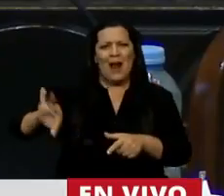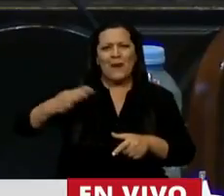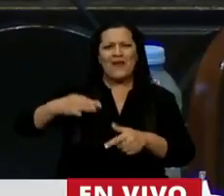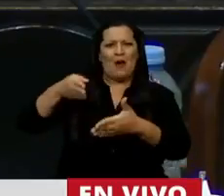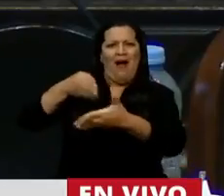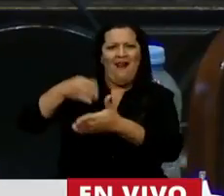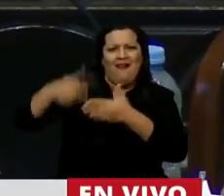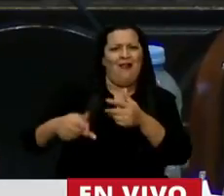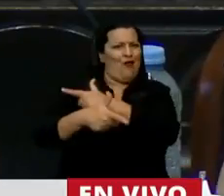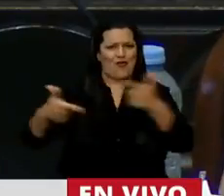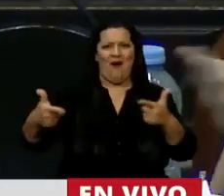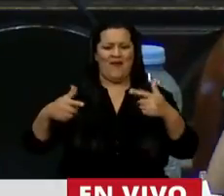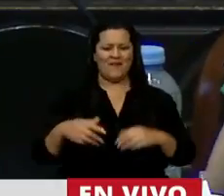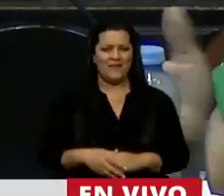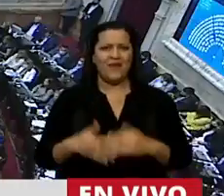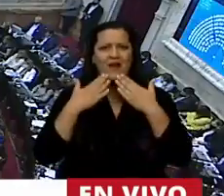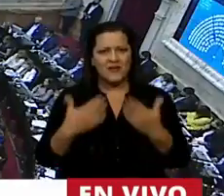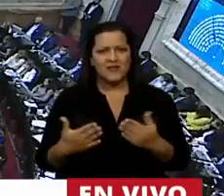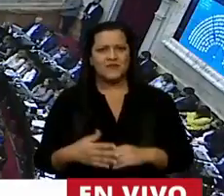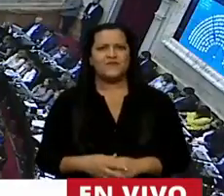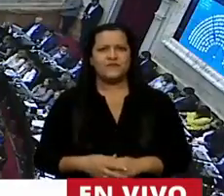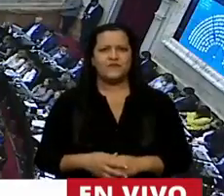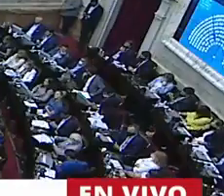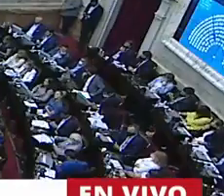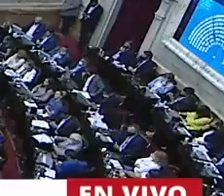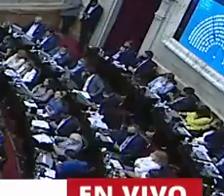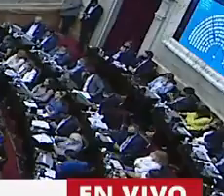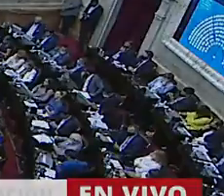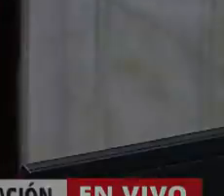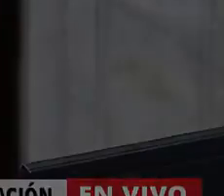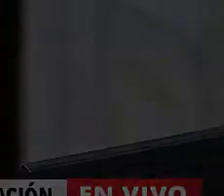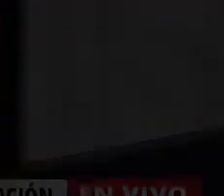limitaciones. Muchísimas gracias. Gracias, diputada Gabriela Esteves.